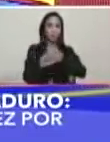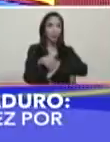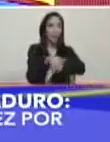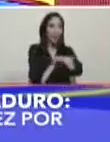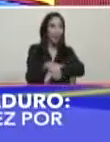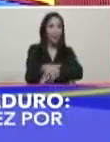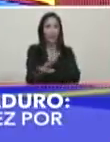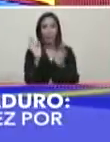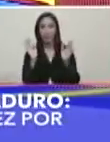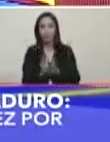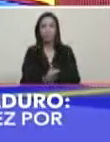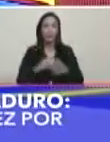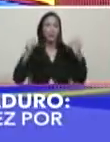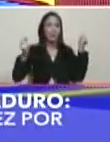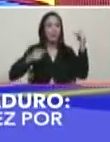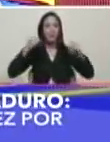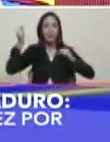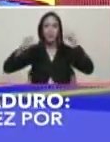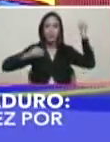después a la casa.